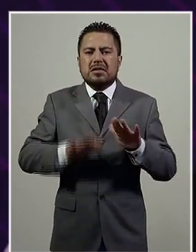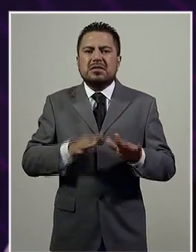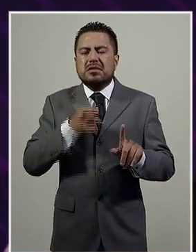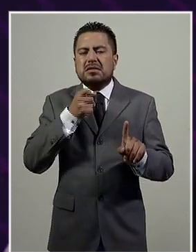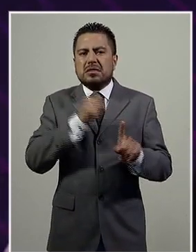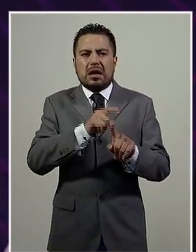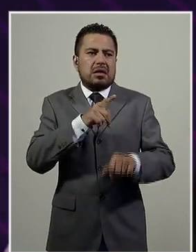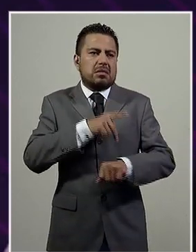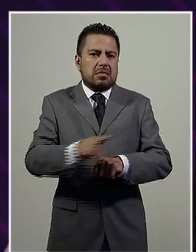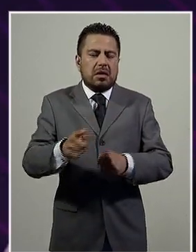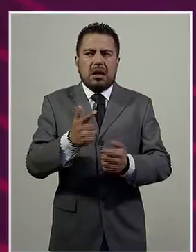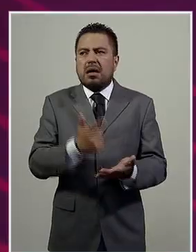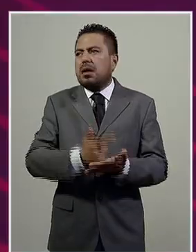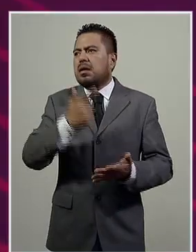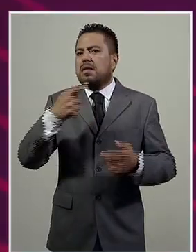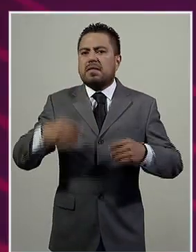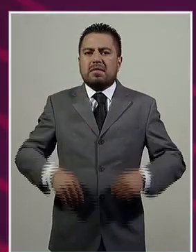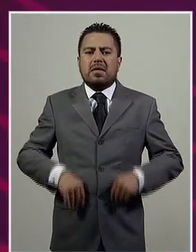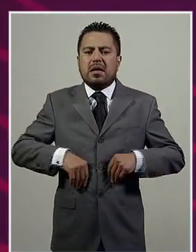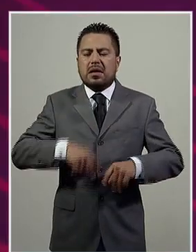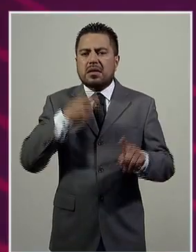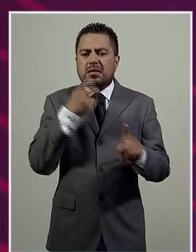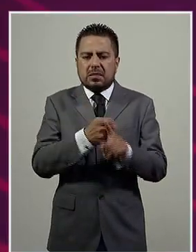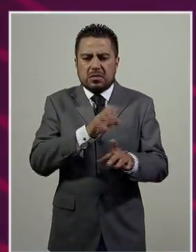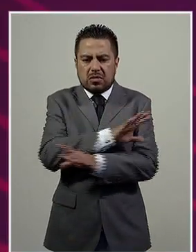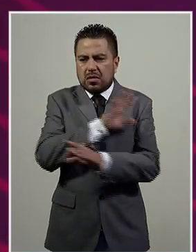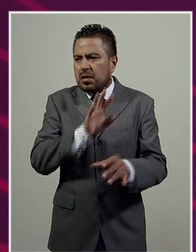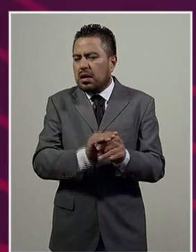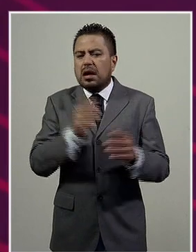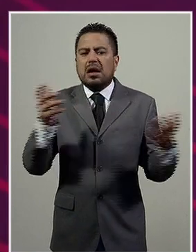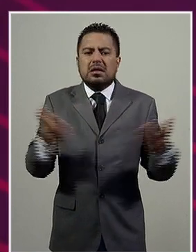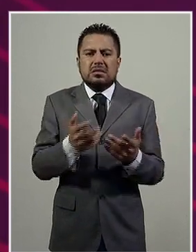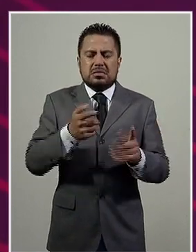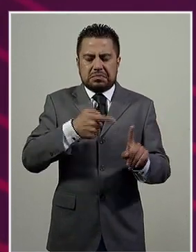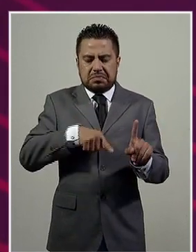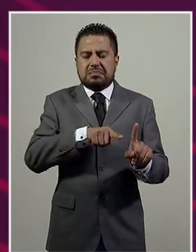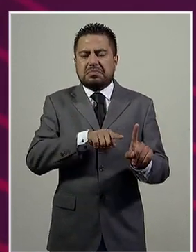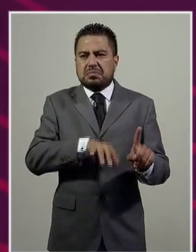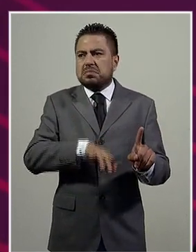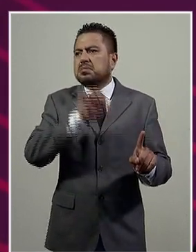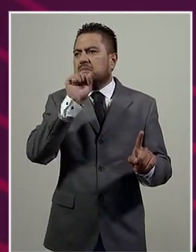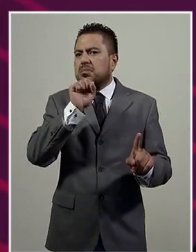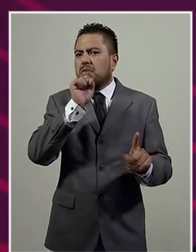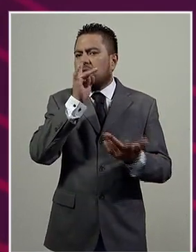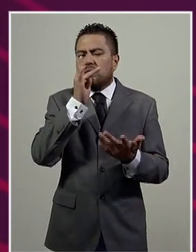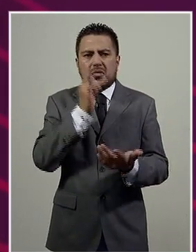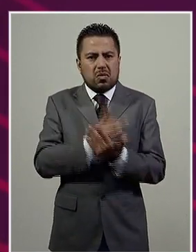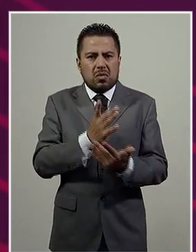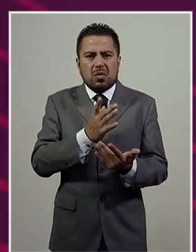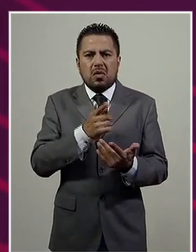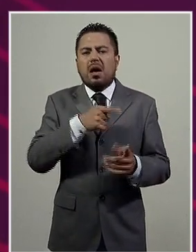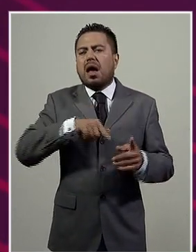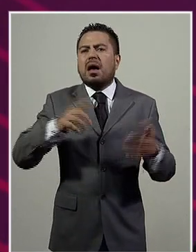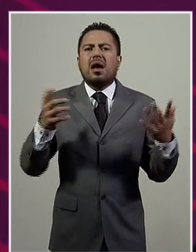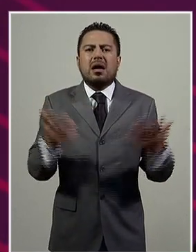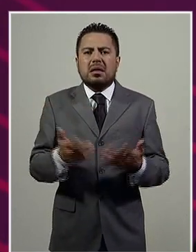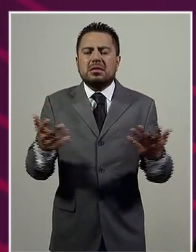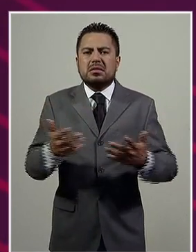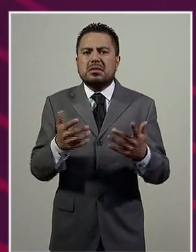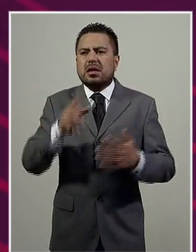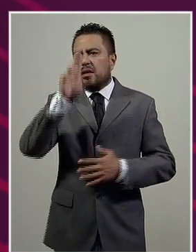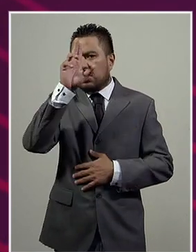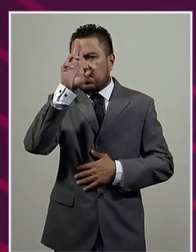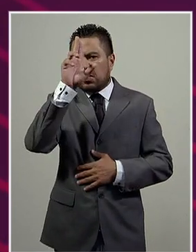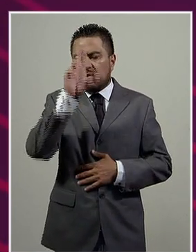peligro sus vidas, ¿no? Entonces, el hecho de que estés haciendo todo desde una perspectiva tan única hace que